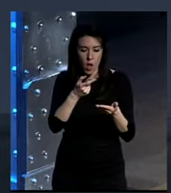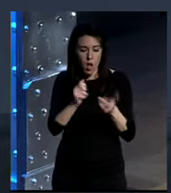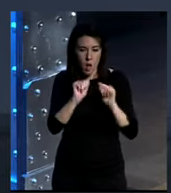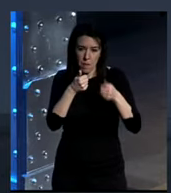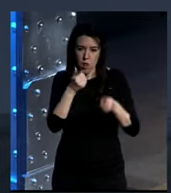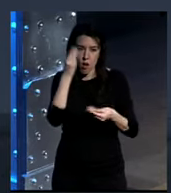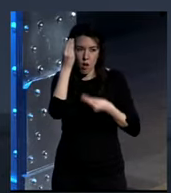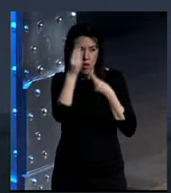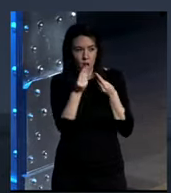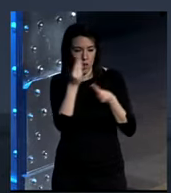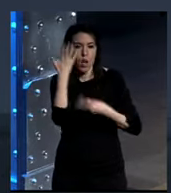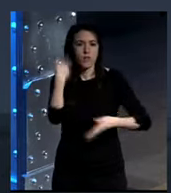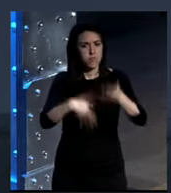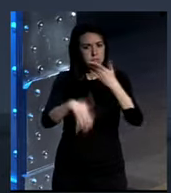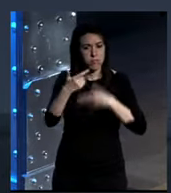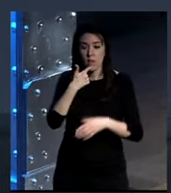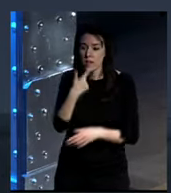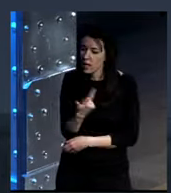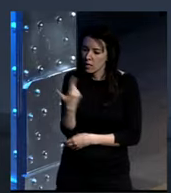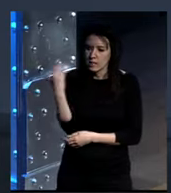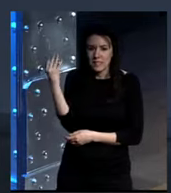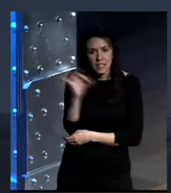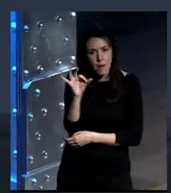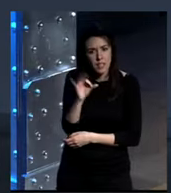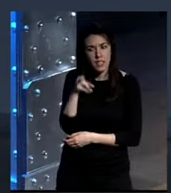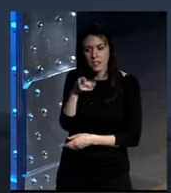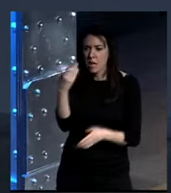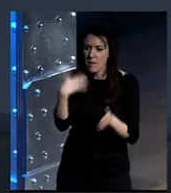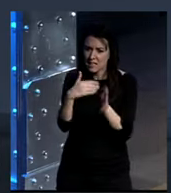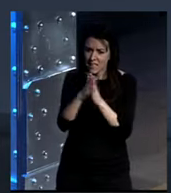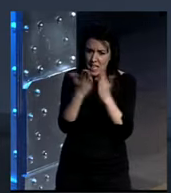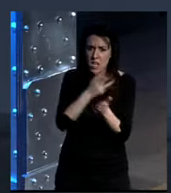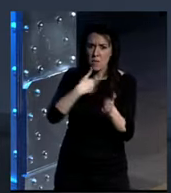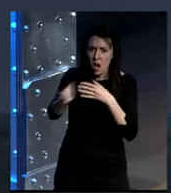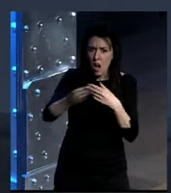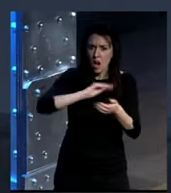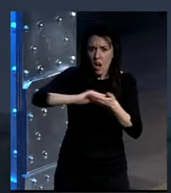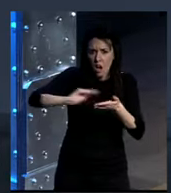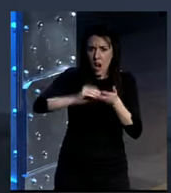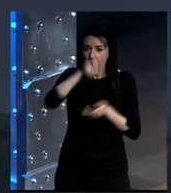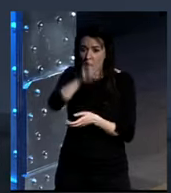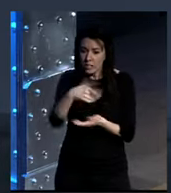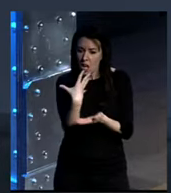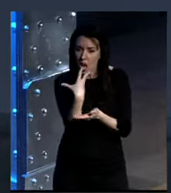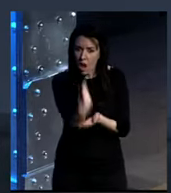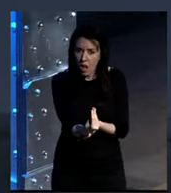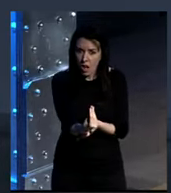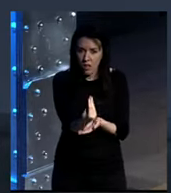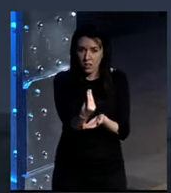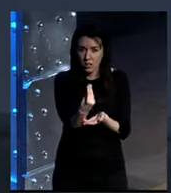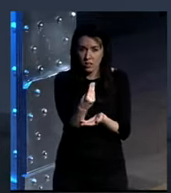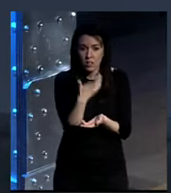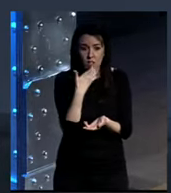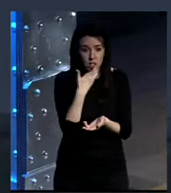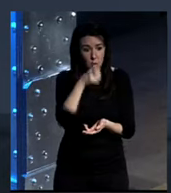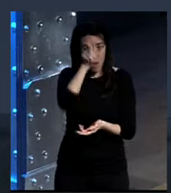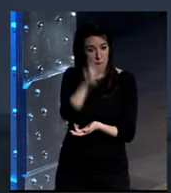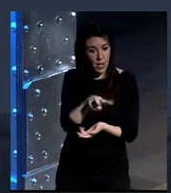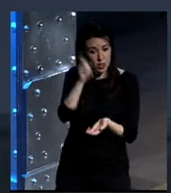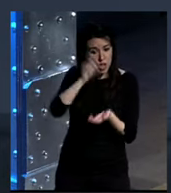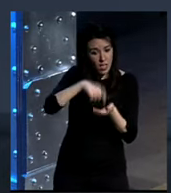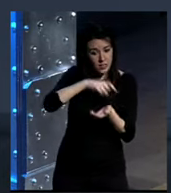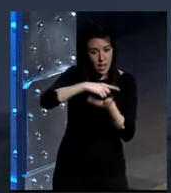tiempo. Le decía yo, Sebastián, tienes que escribir un libro que la gente entienda, que el que no es de